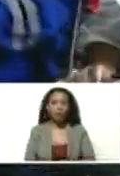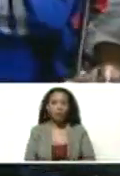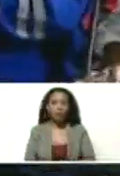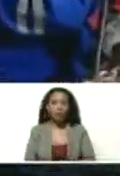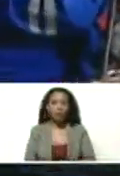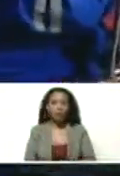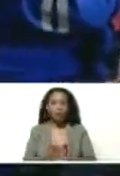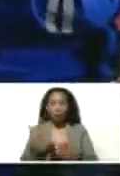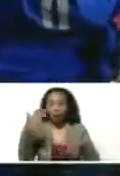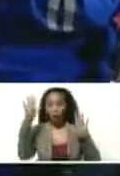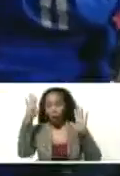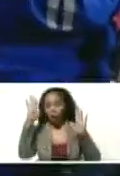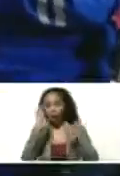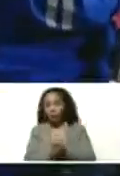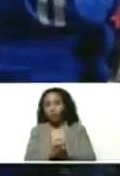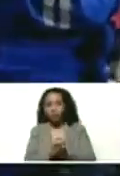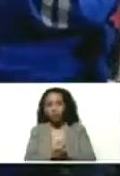Aguará, pues.